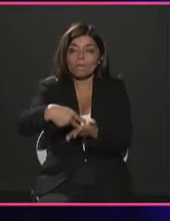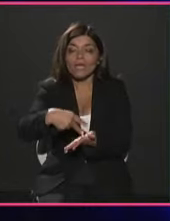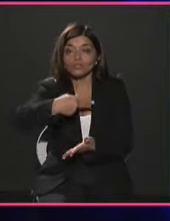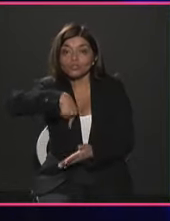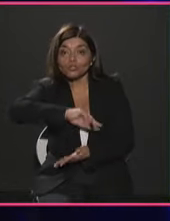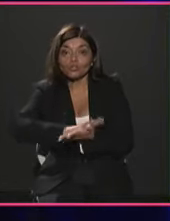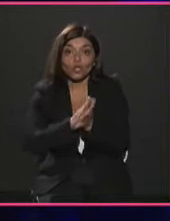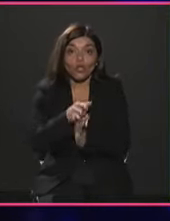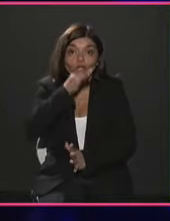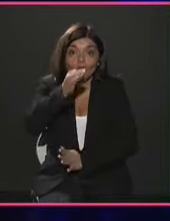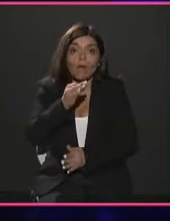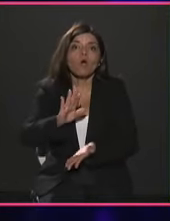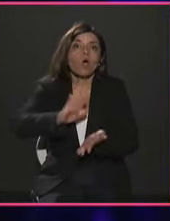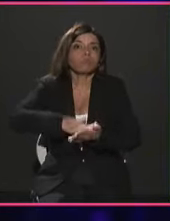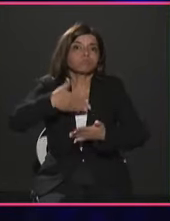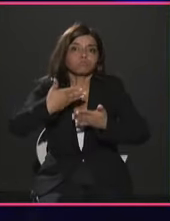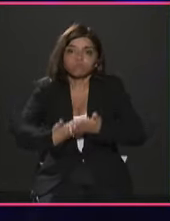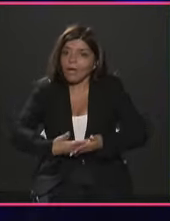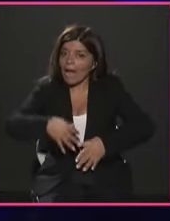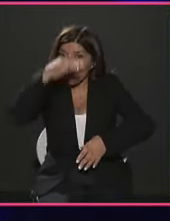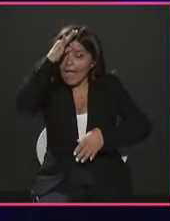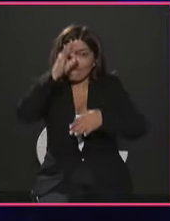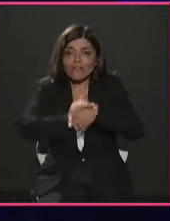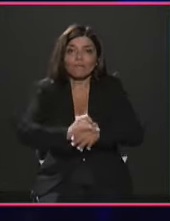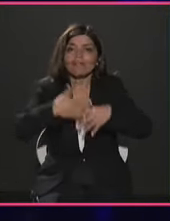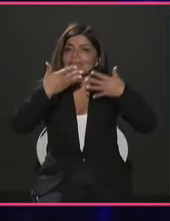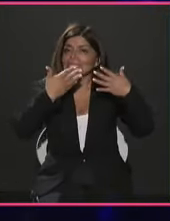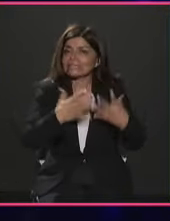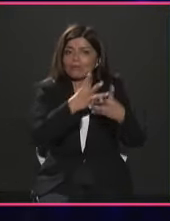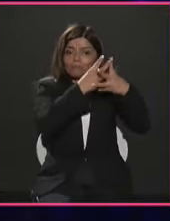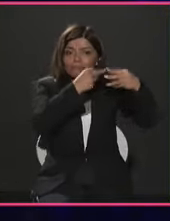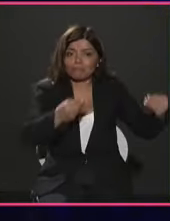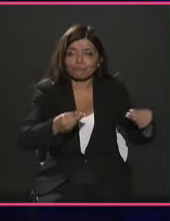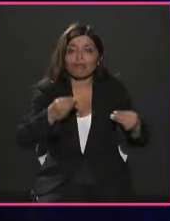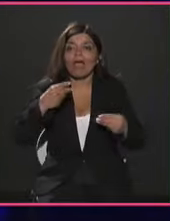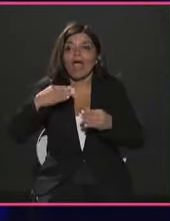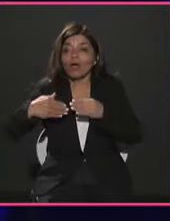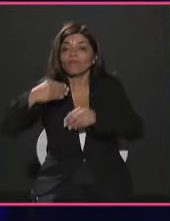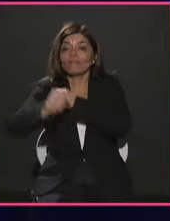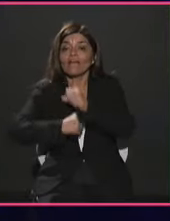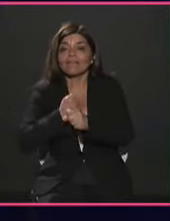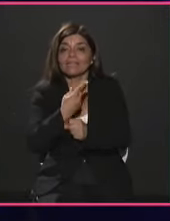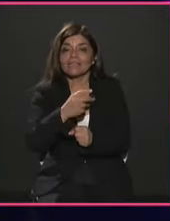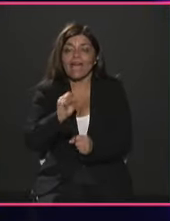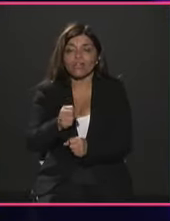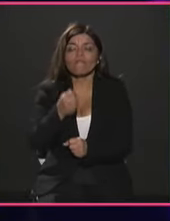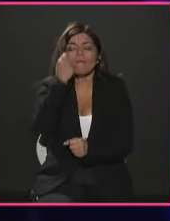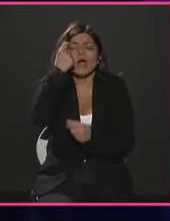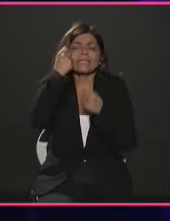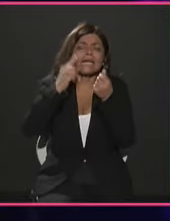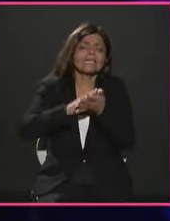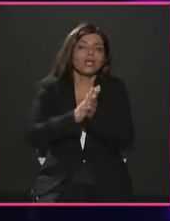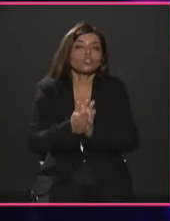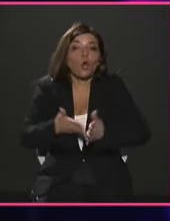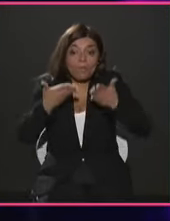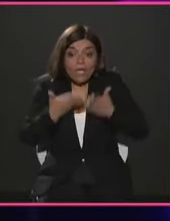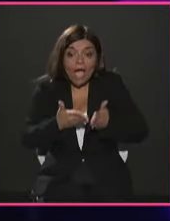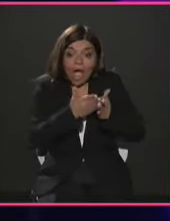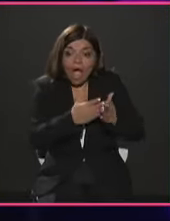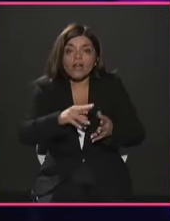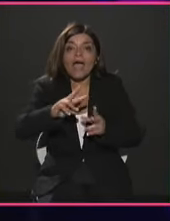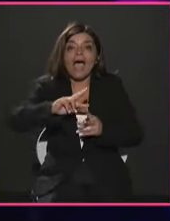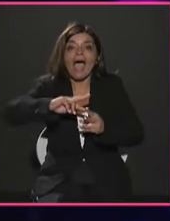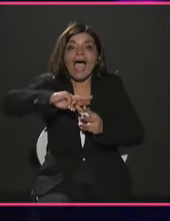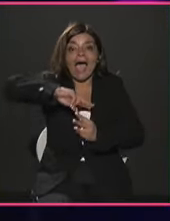vamos a curar todas las enfermedades Dentro de 20 años va a ser maravilloso vamos a comprender todo porque ahora tenemos la secuencia del